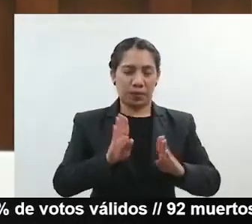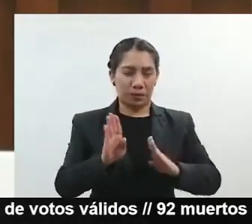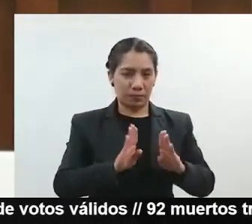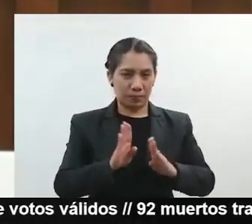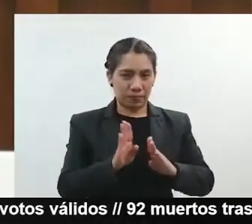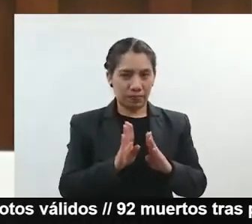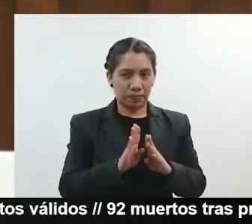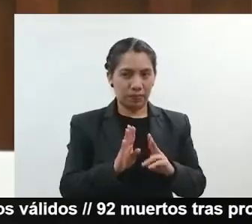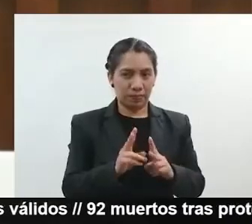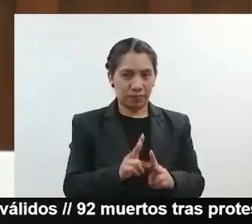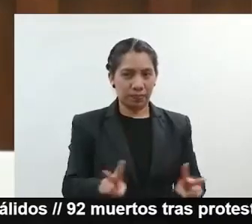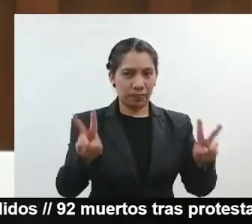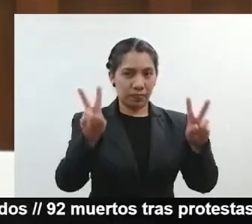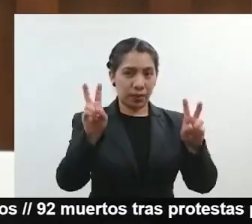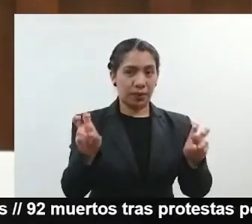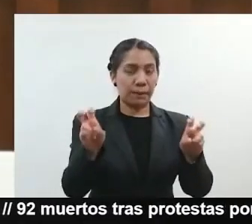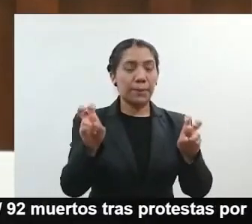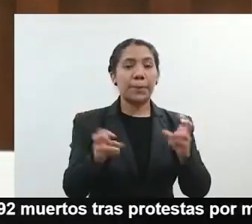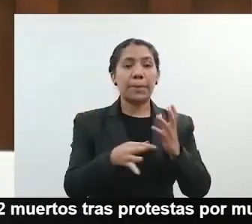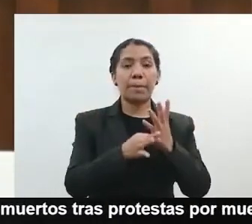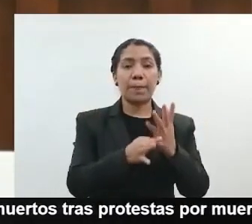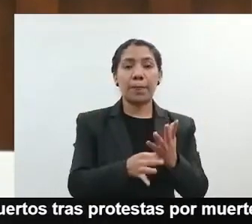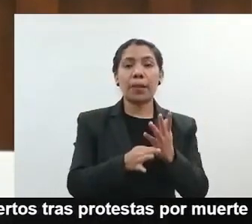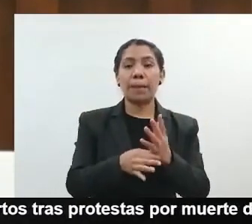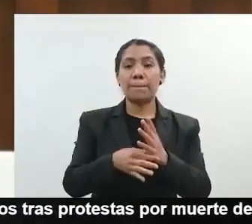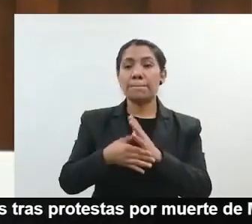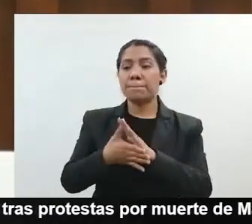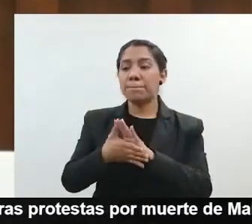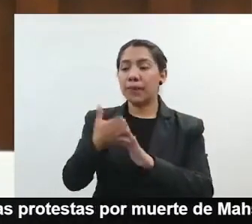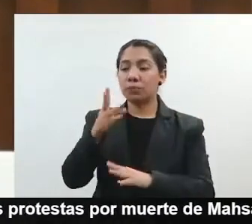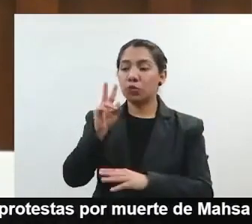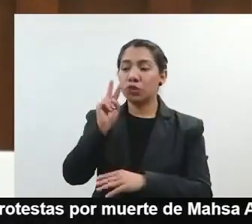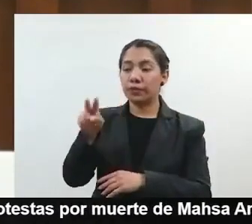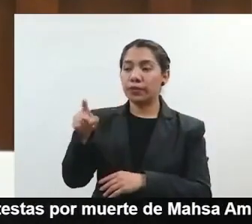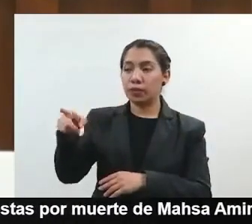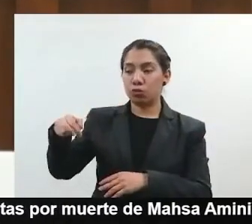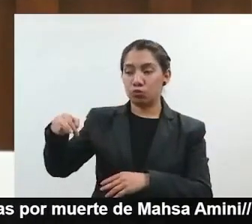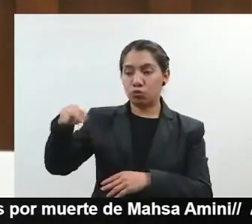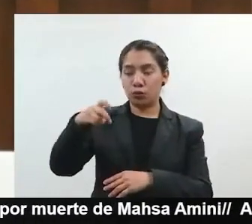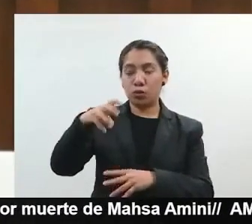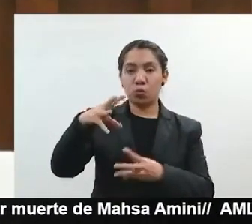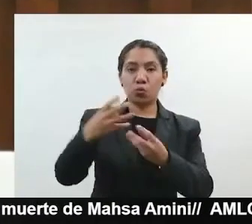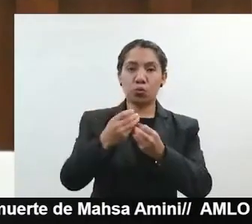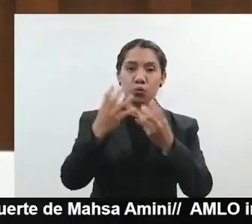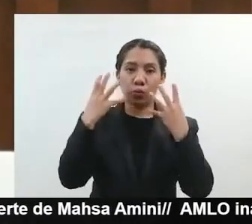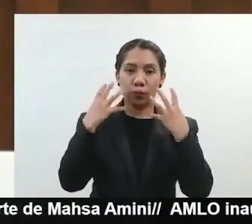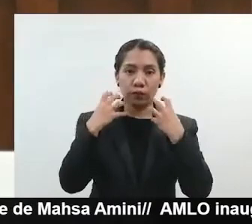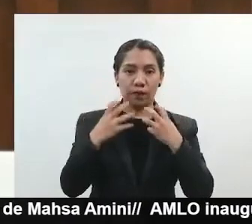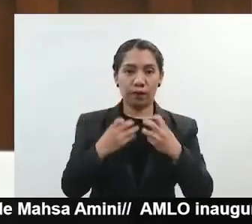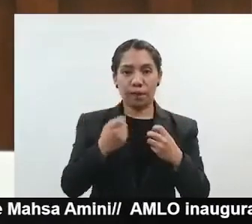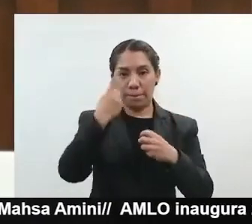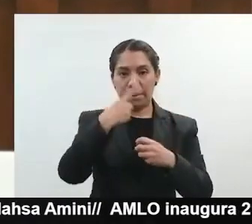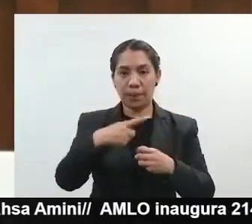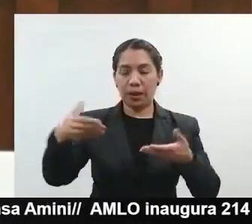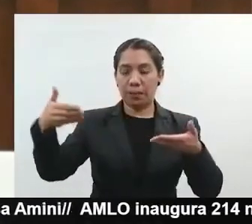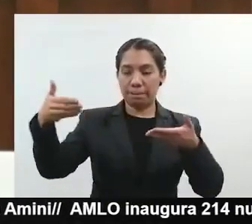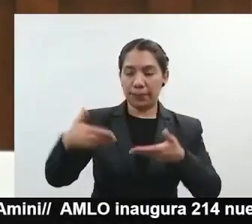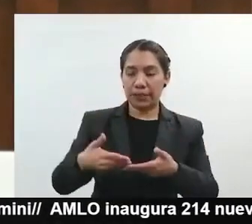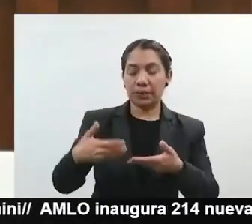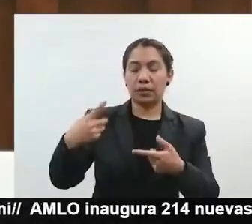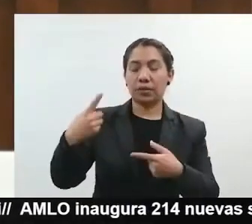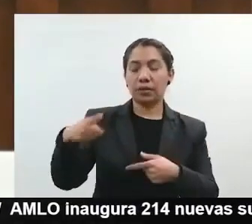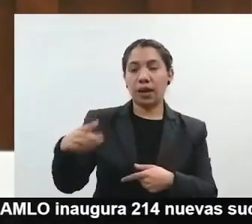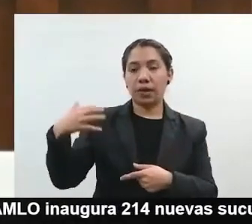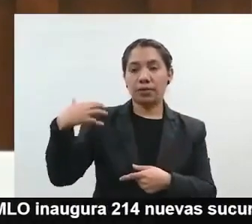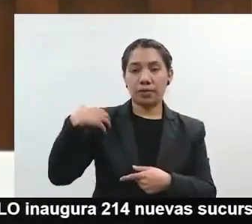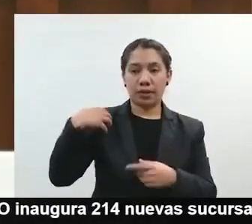Vamos a subir a verte con el Barba, ¿sale? Para que nos presente con el teniente que llegó apenas